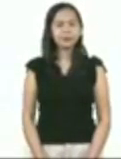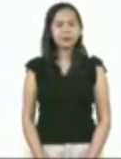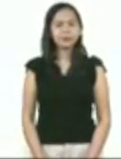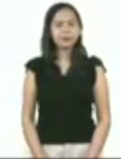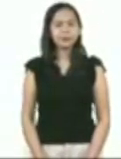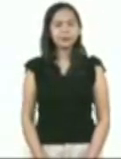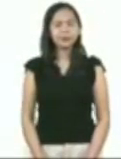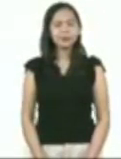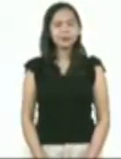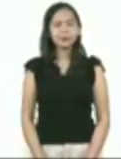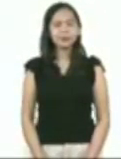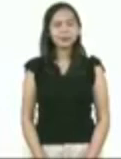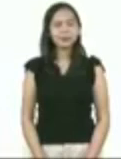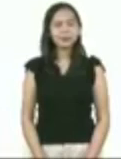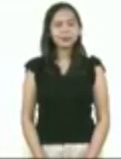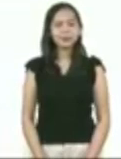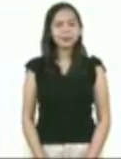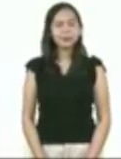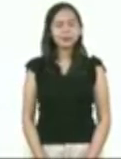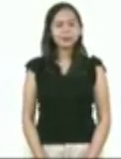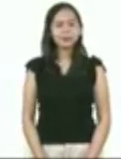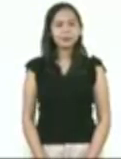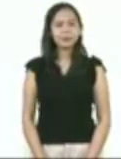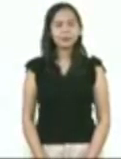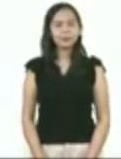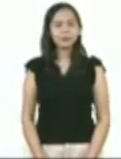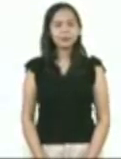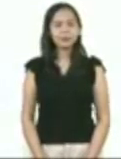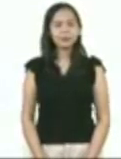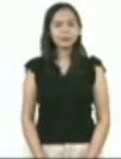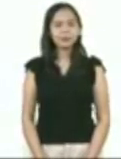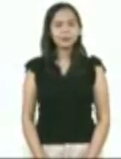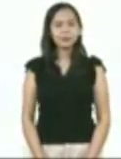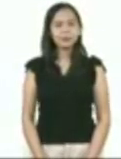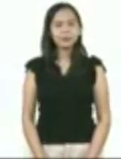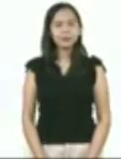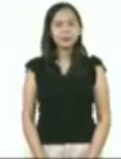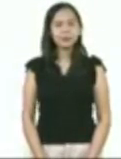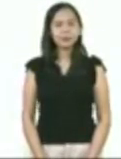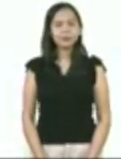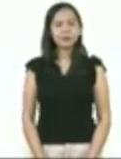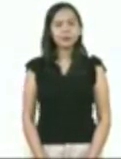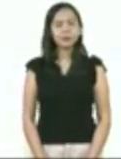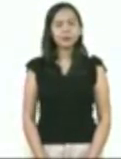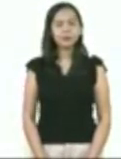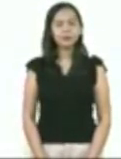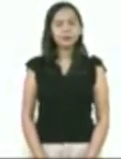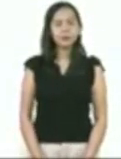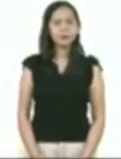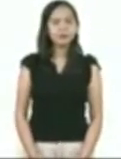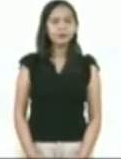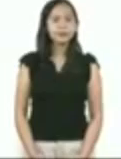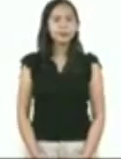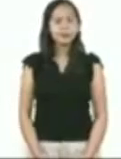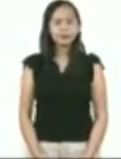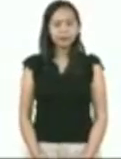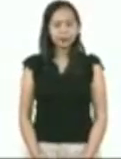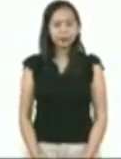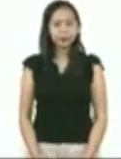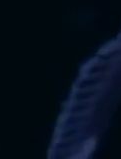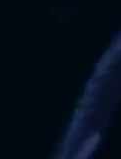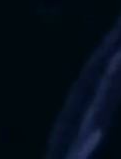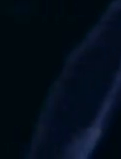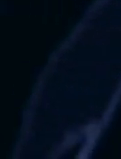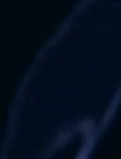así como la sexta Monarcas Ana María Torres Mariana Juárez Las campeonas wc Lourdes Juárez y Jessica González por mencionar